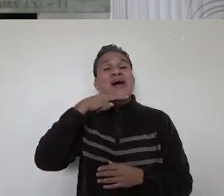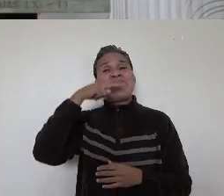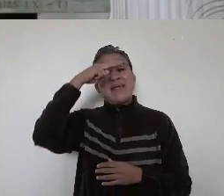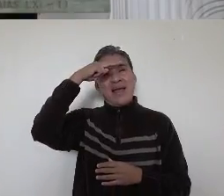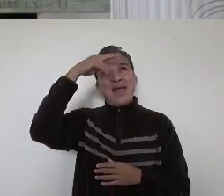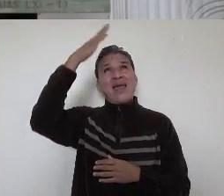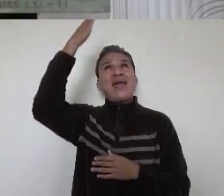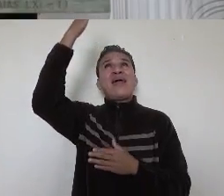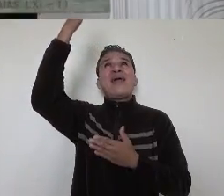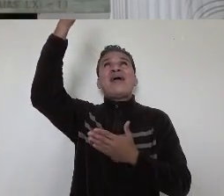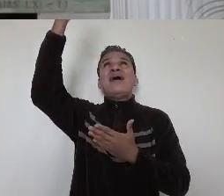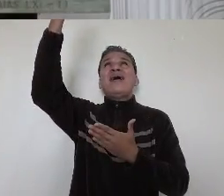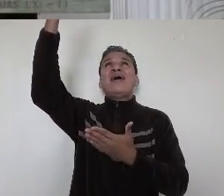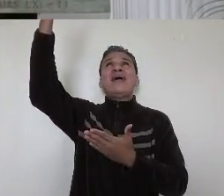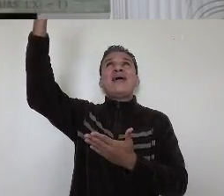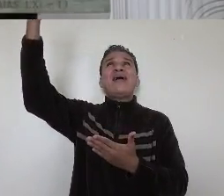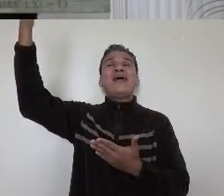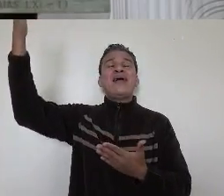Dios Padre.